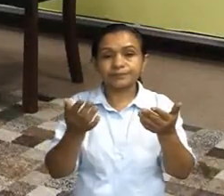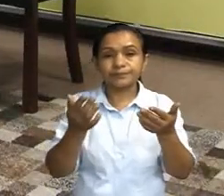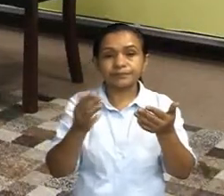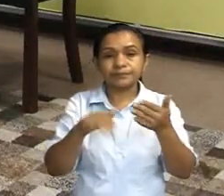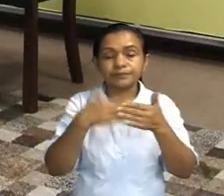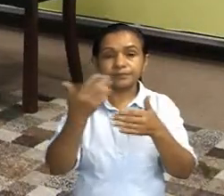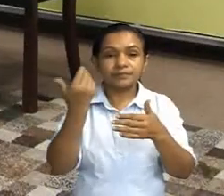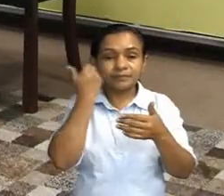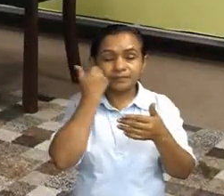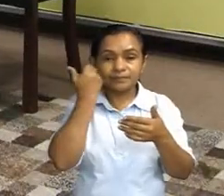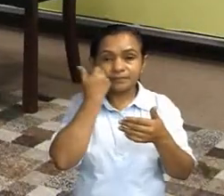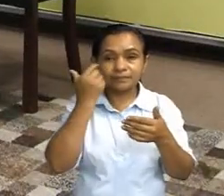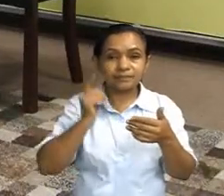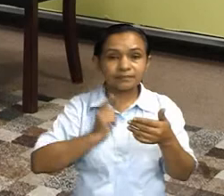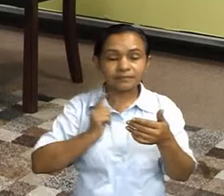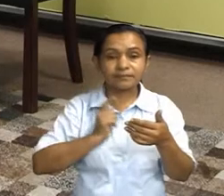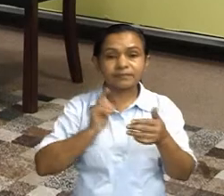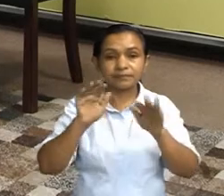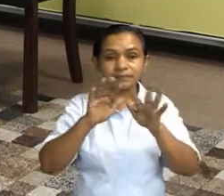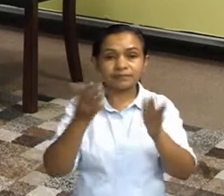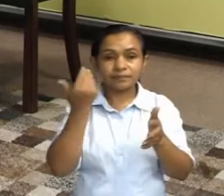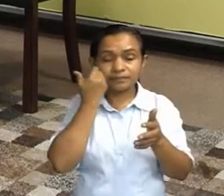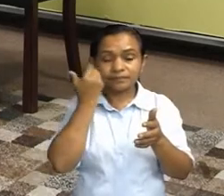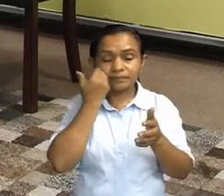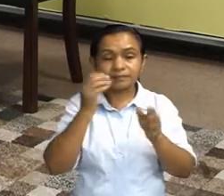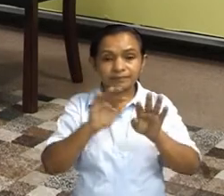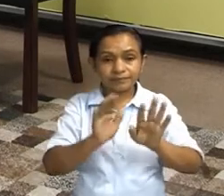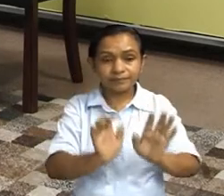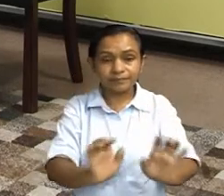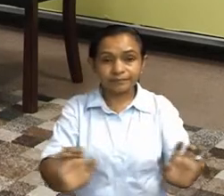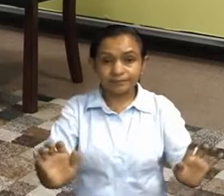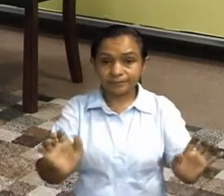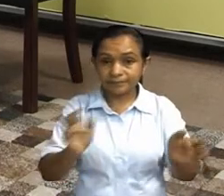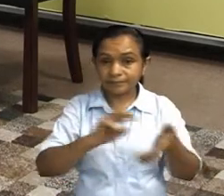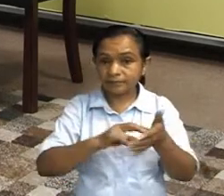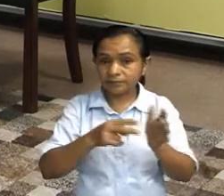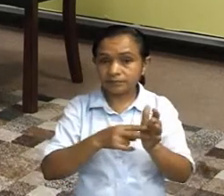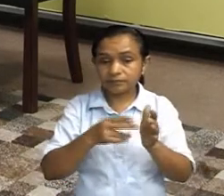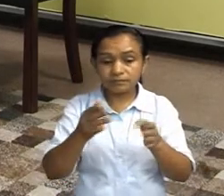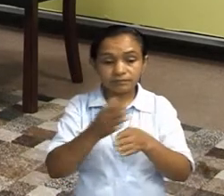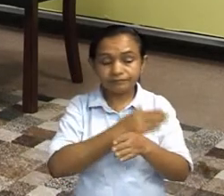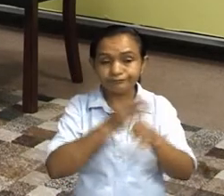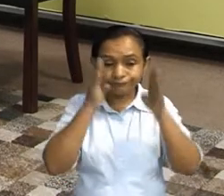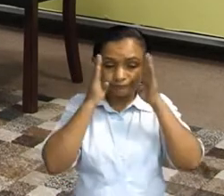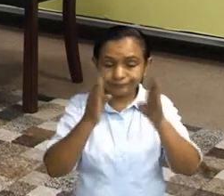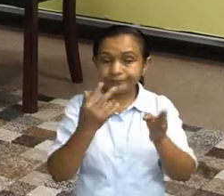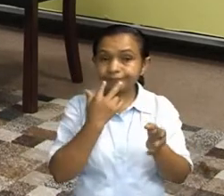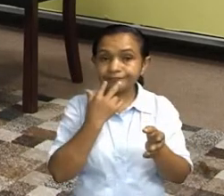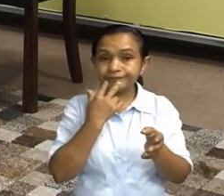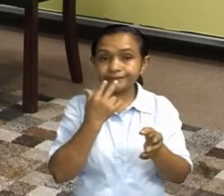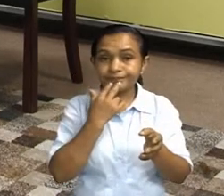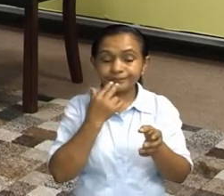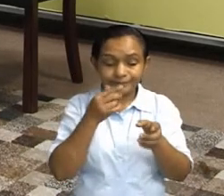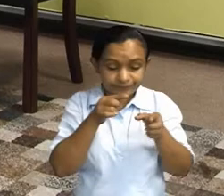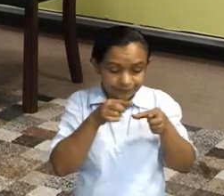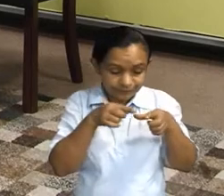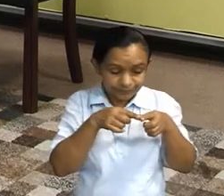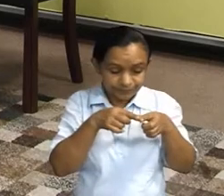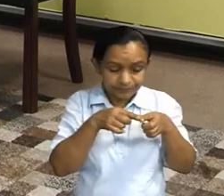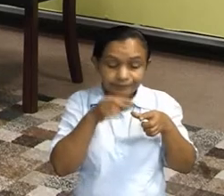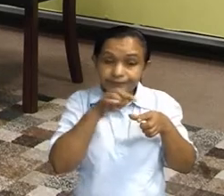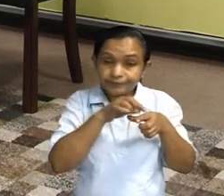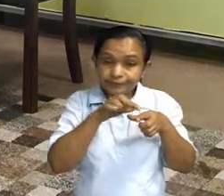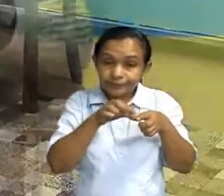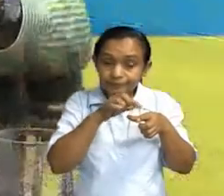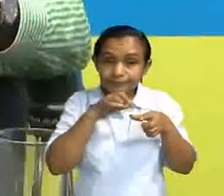una infección que tuvo una mujer, una niña en este caso. Es decir, no se atendió muy bien, las partecitas de su vulva, que son los